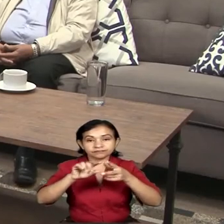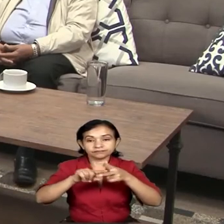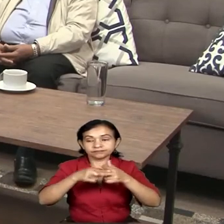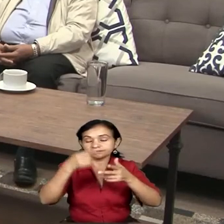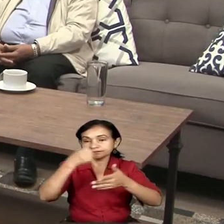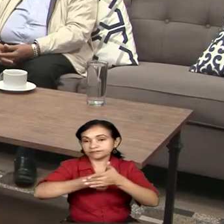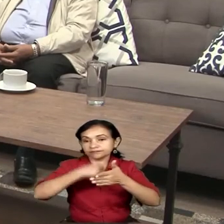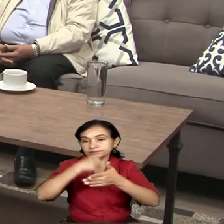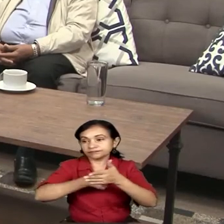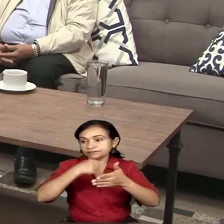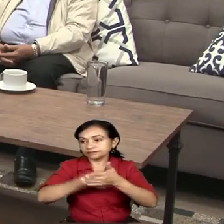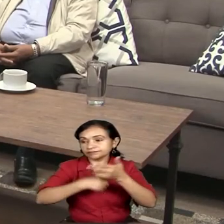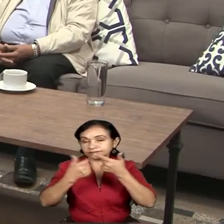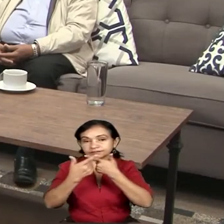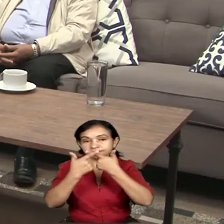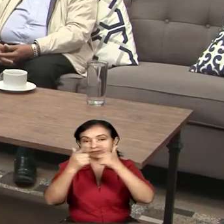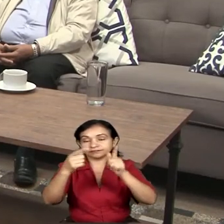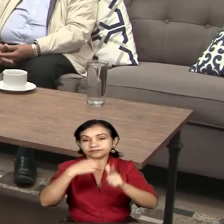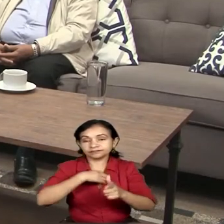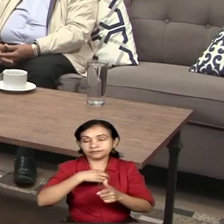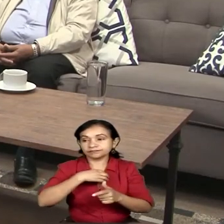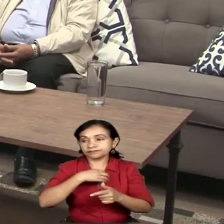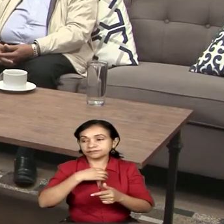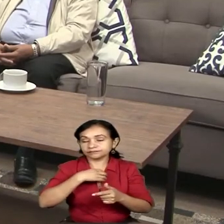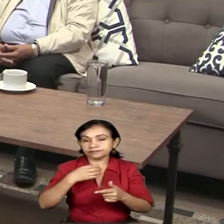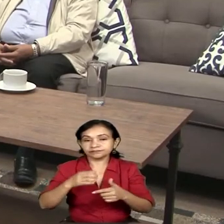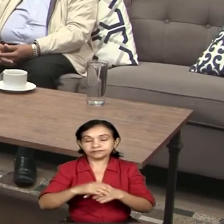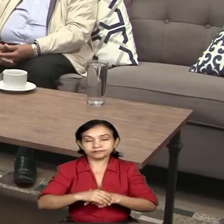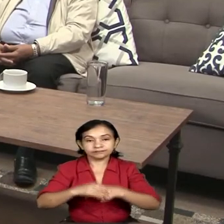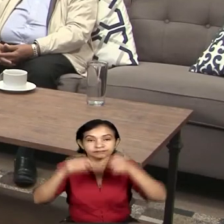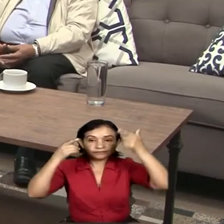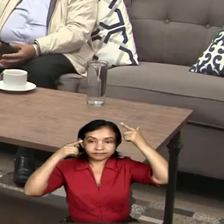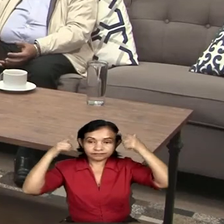lucha independentista y soberana y nacionalista de Sandino.